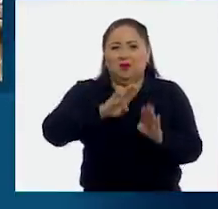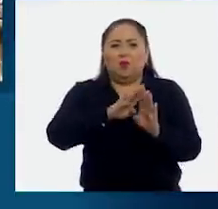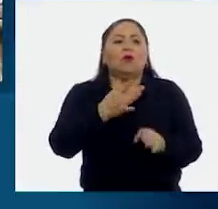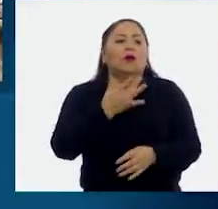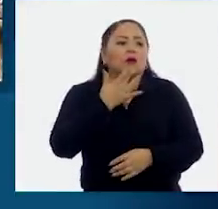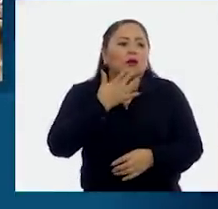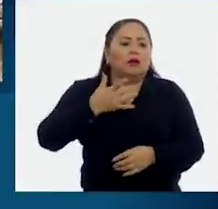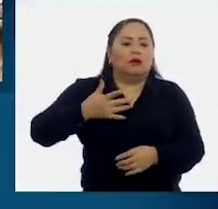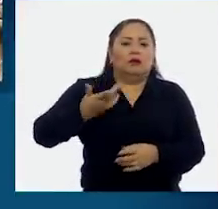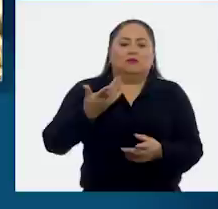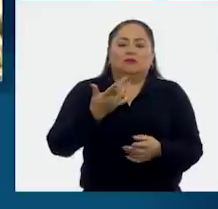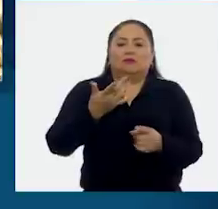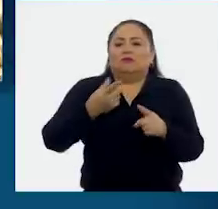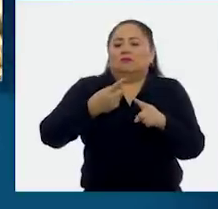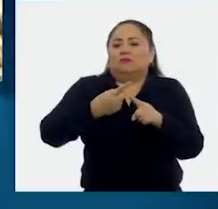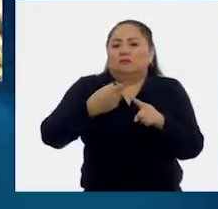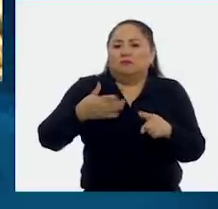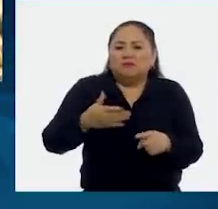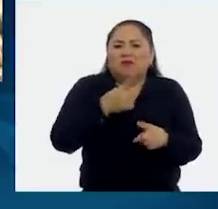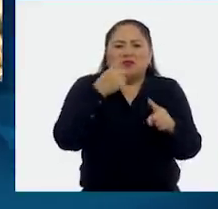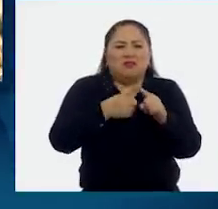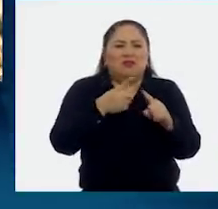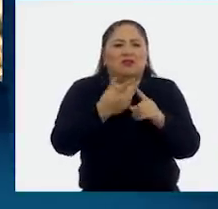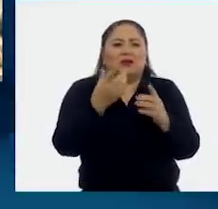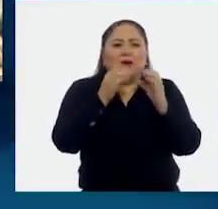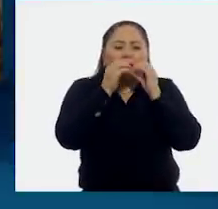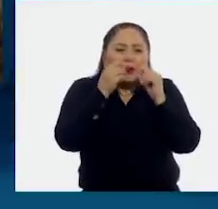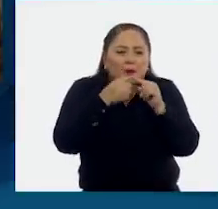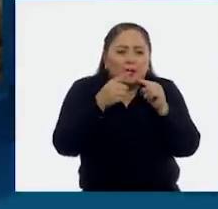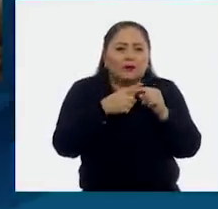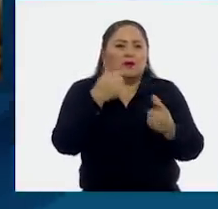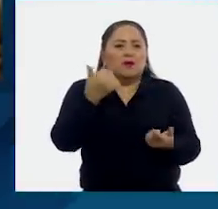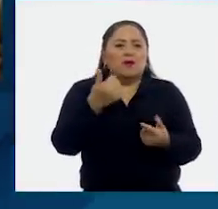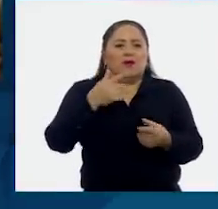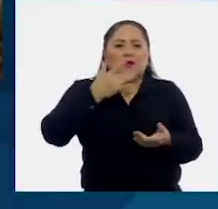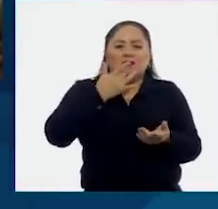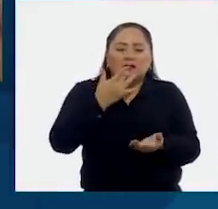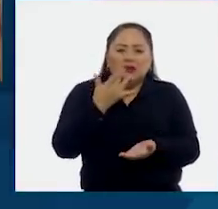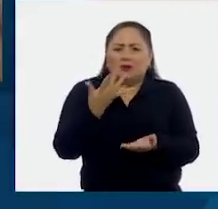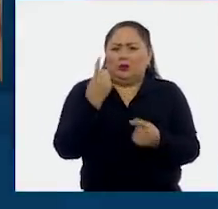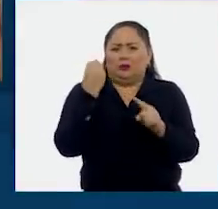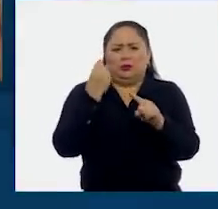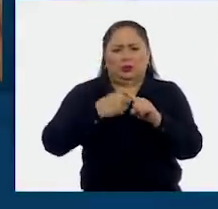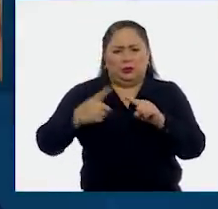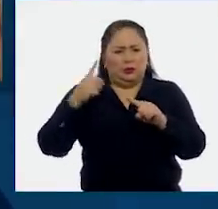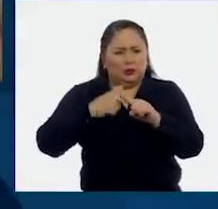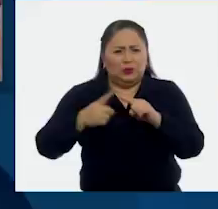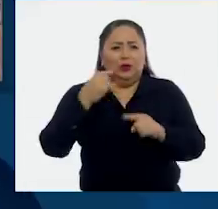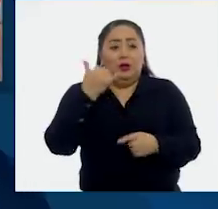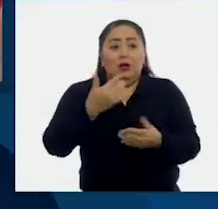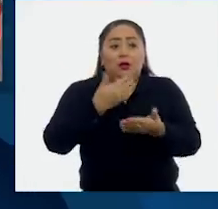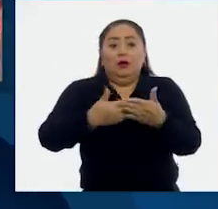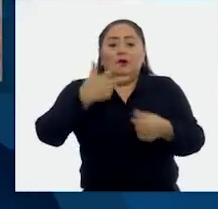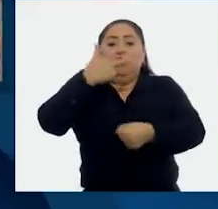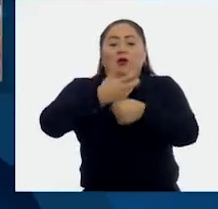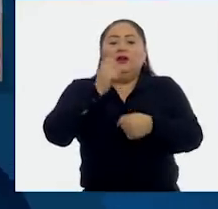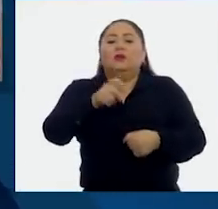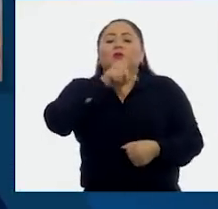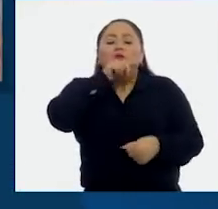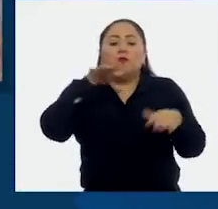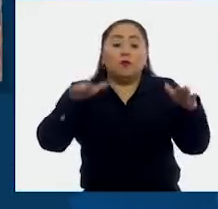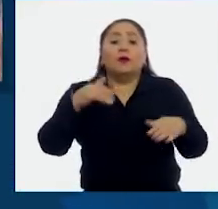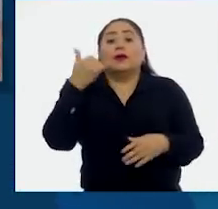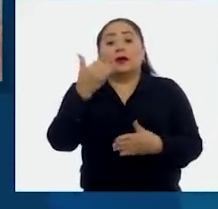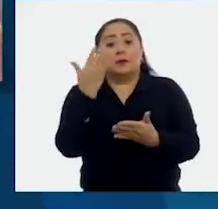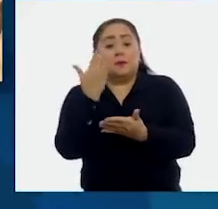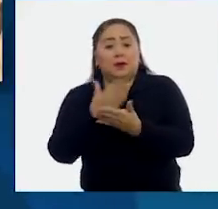reptiles, el tercero en mamíferos, el quinto en anfibios y plantas vasculares y el octavo en aves.